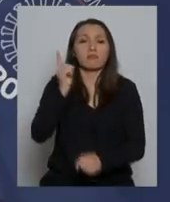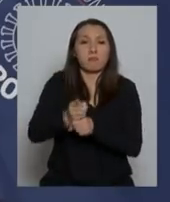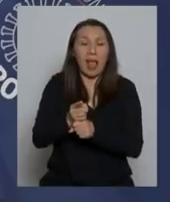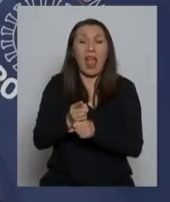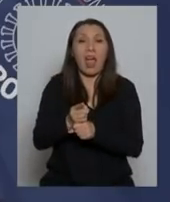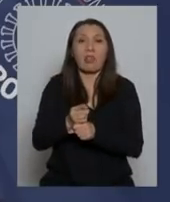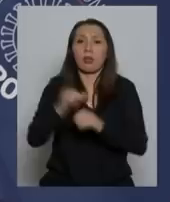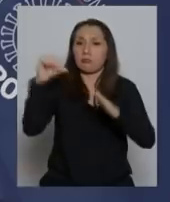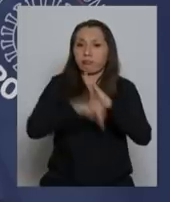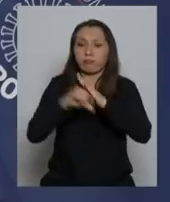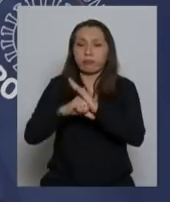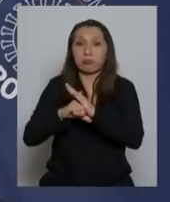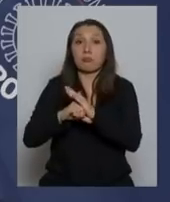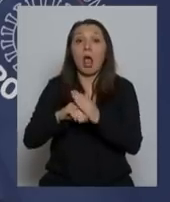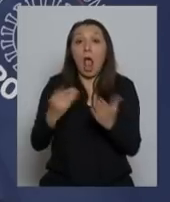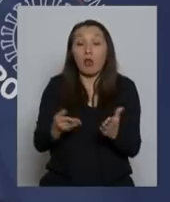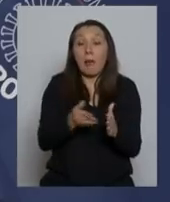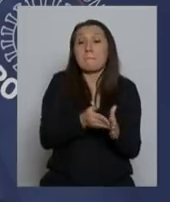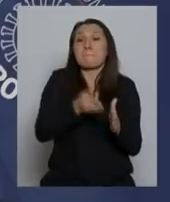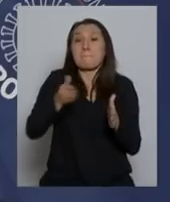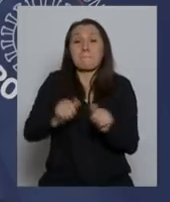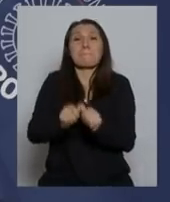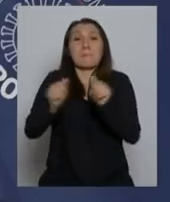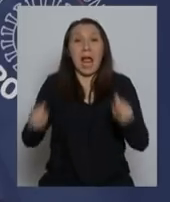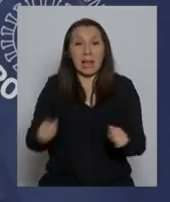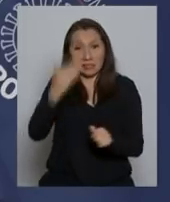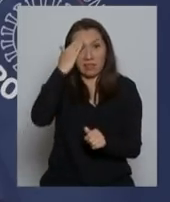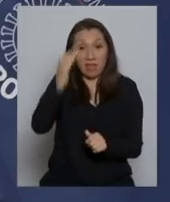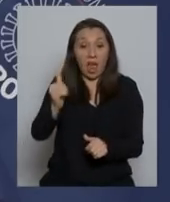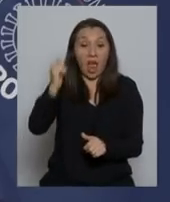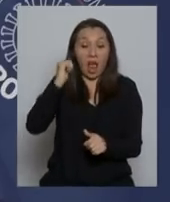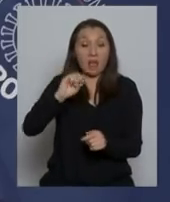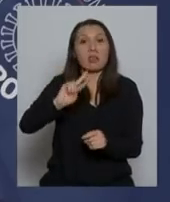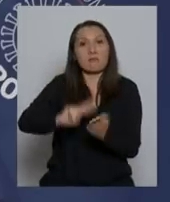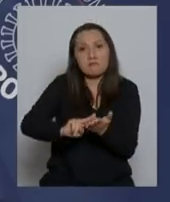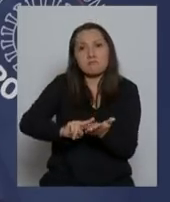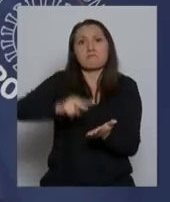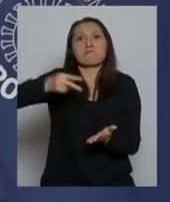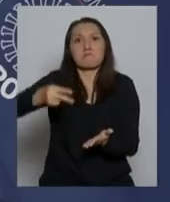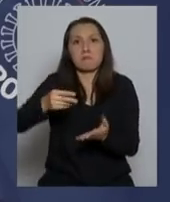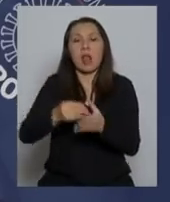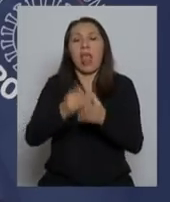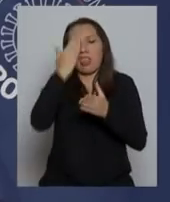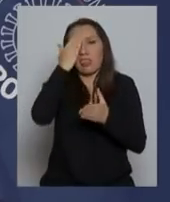decretamos una cuarentena y esta ha sido renovada el día de ayer precisamente para